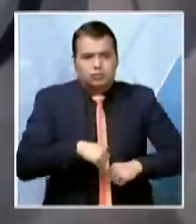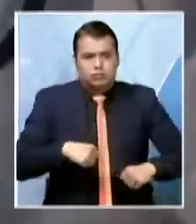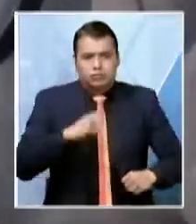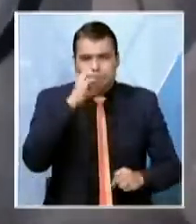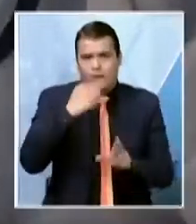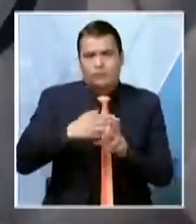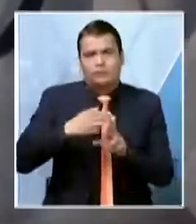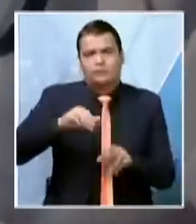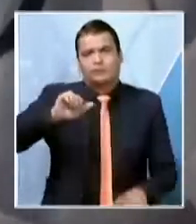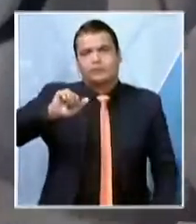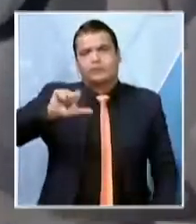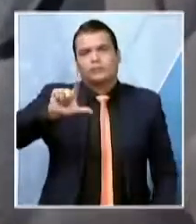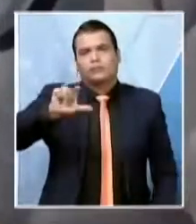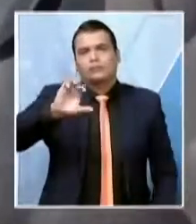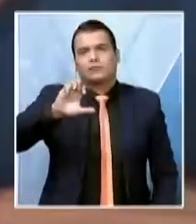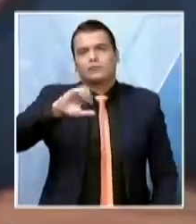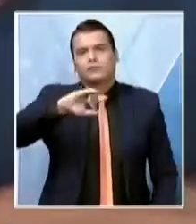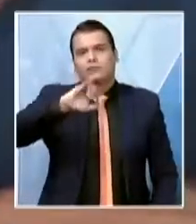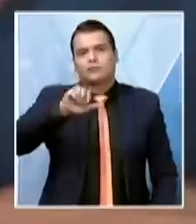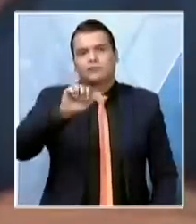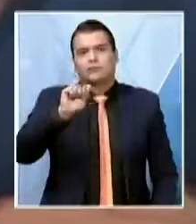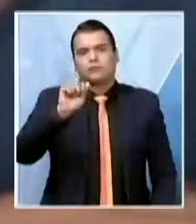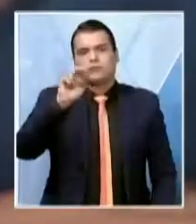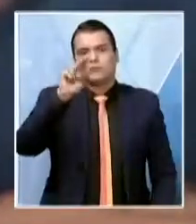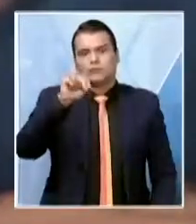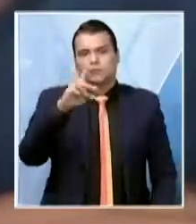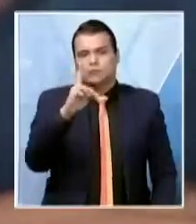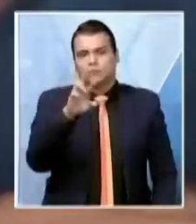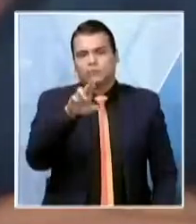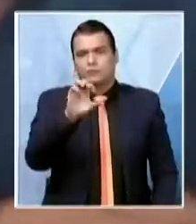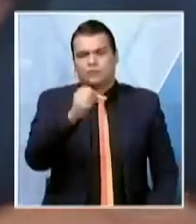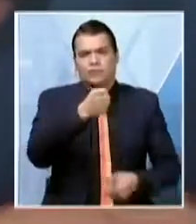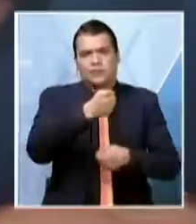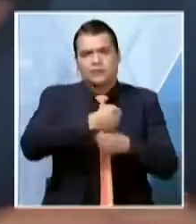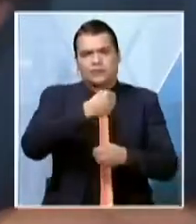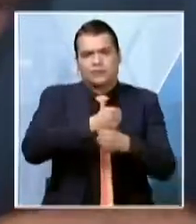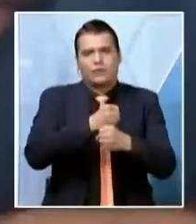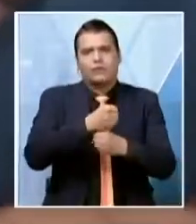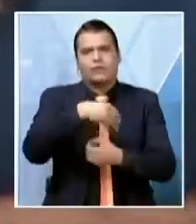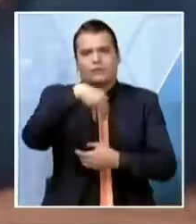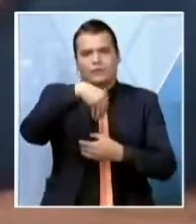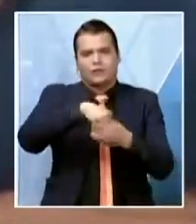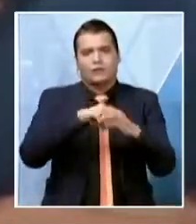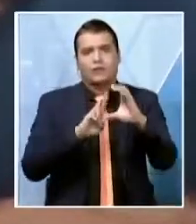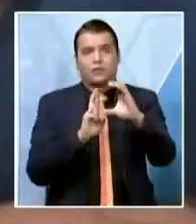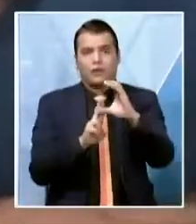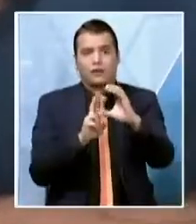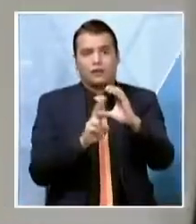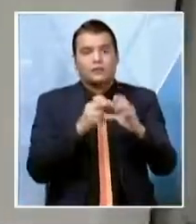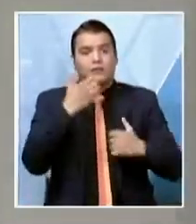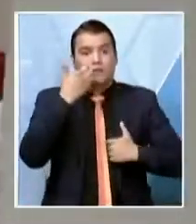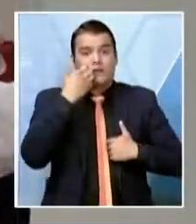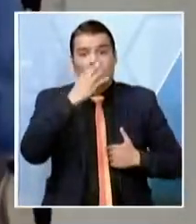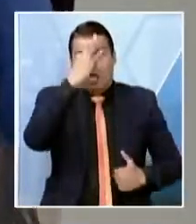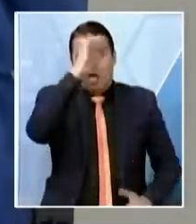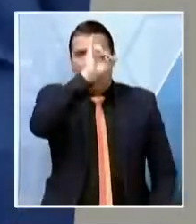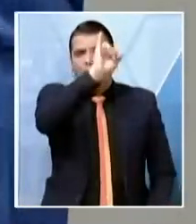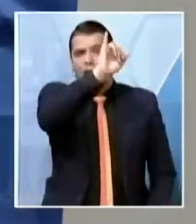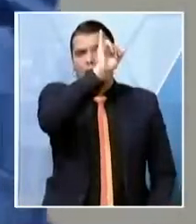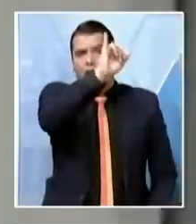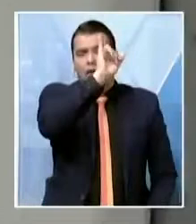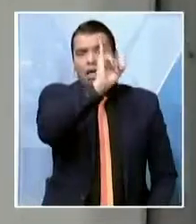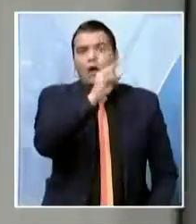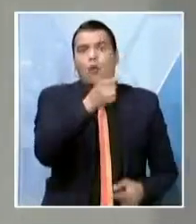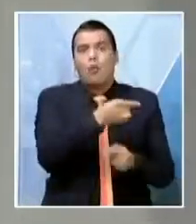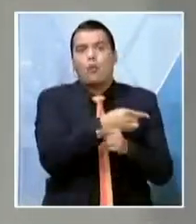dio positivo para coronavirus. Es conocido como el patrullero de la noche en los medios de comunicación. Estuvo más de una semana recluido en una clínica. La